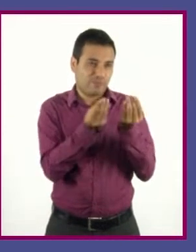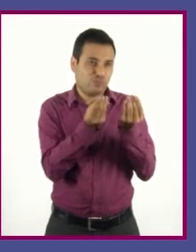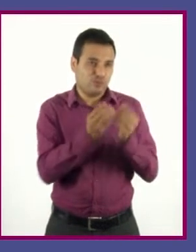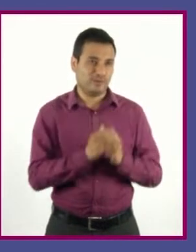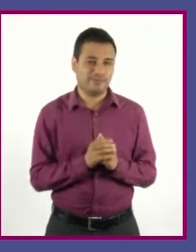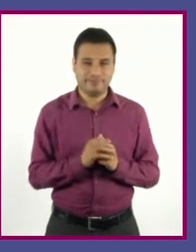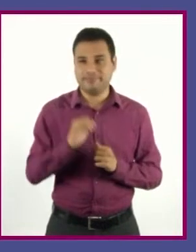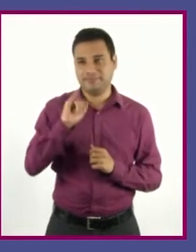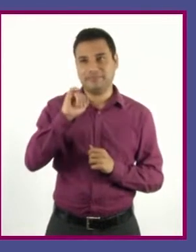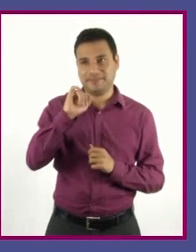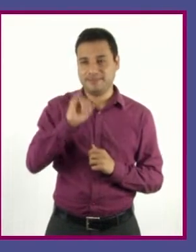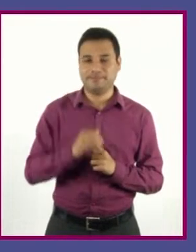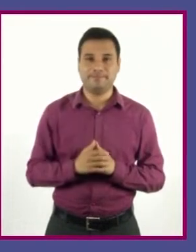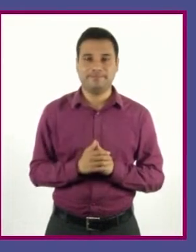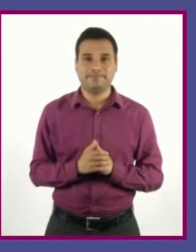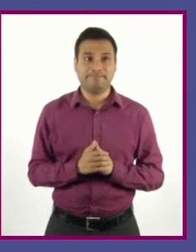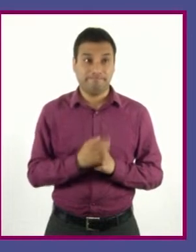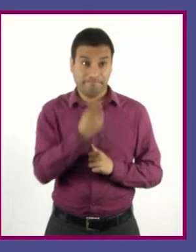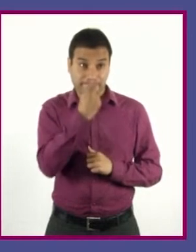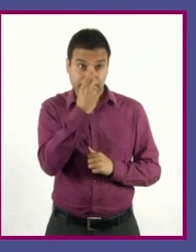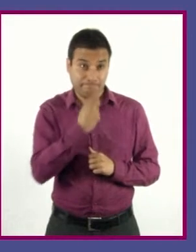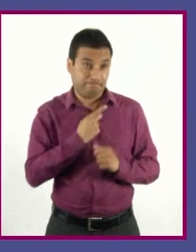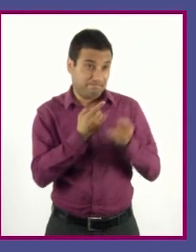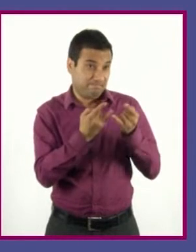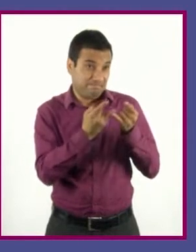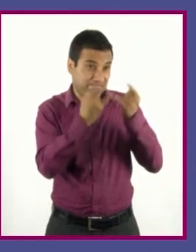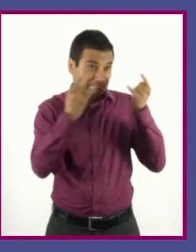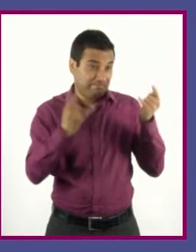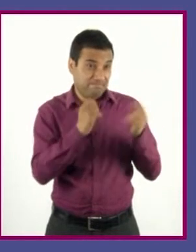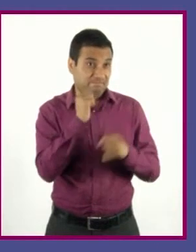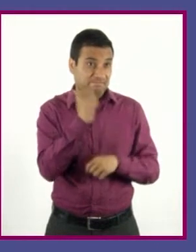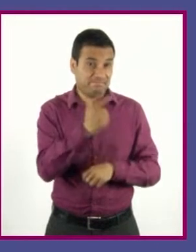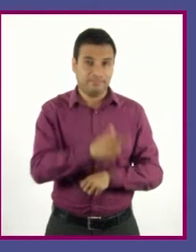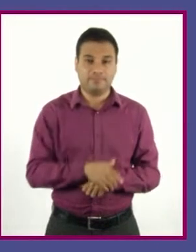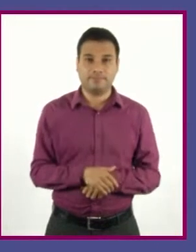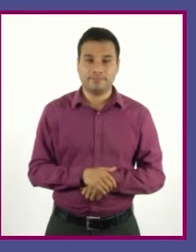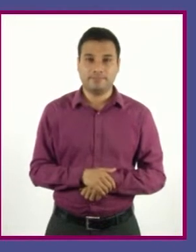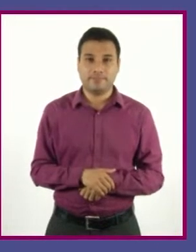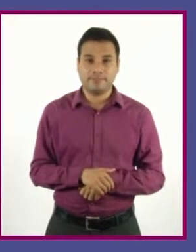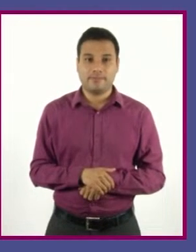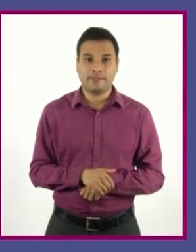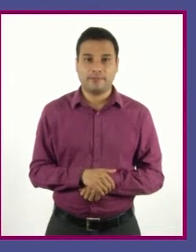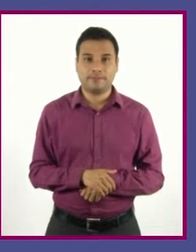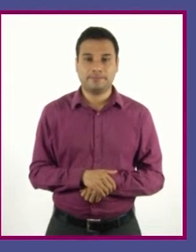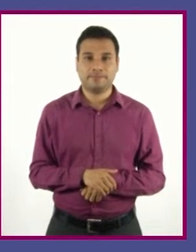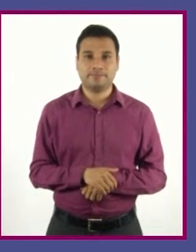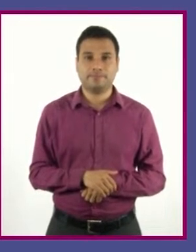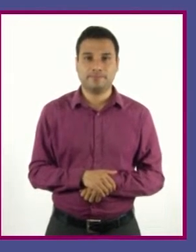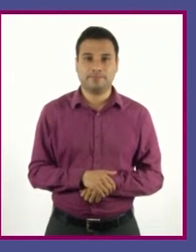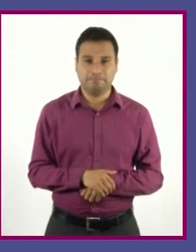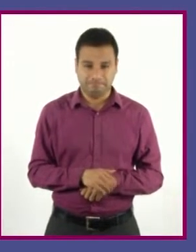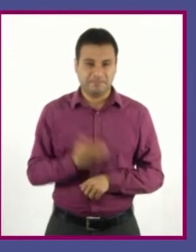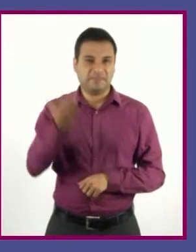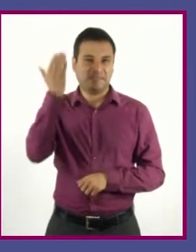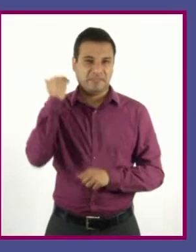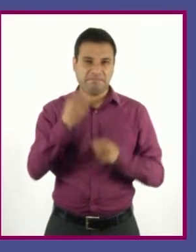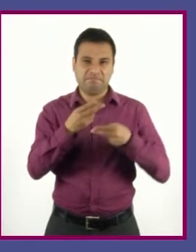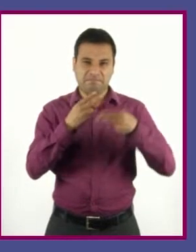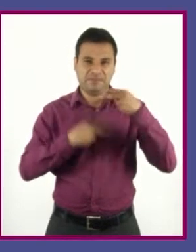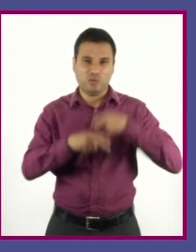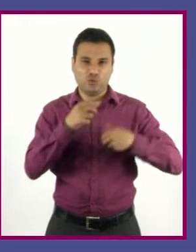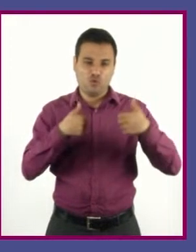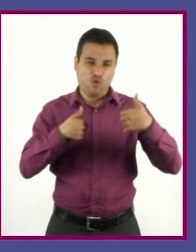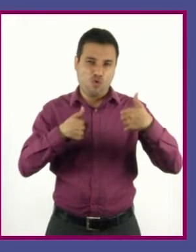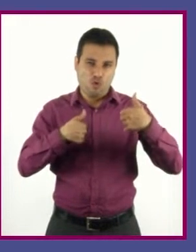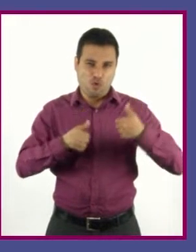sastrería. Sí. ¿Me podría contar alguna? Bueno, pues te puedo contar una vez que vino un muchacho que iba a